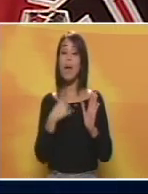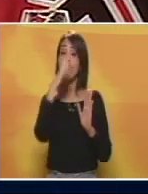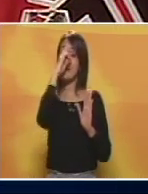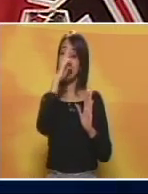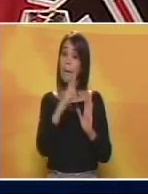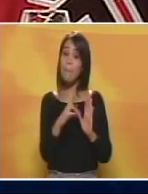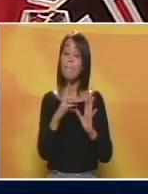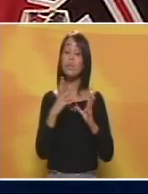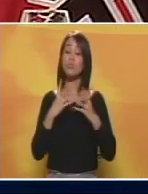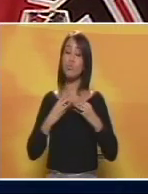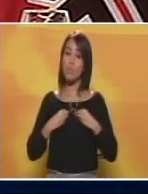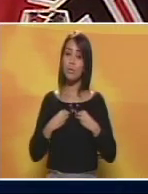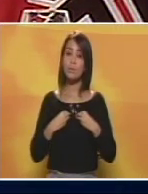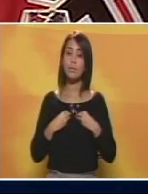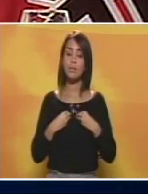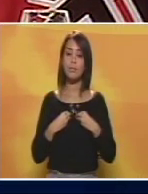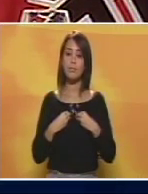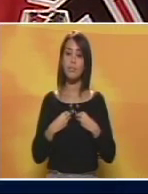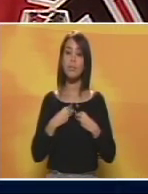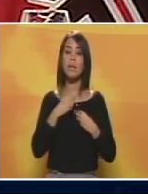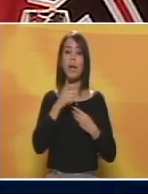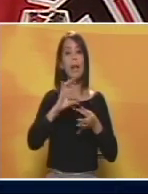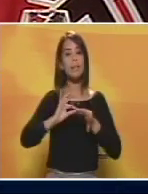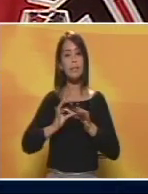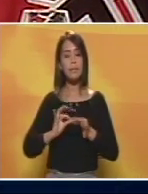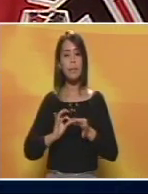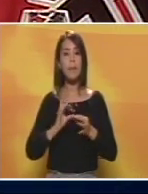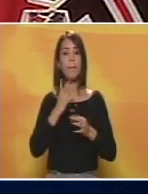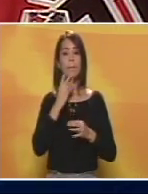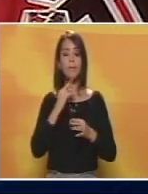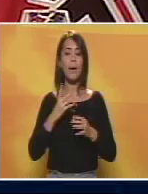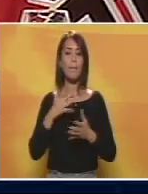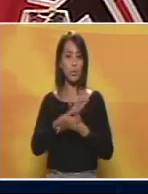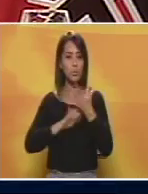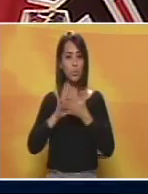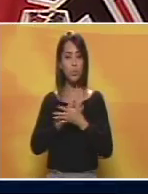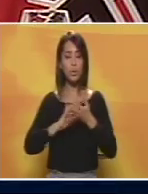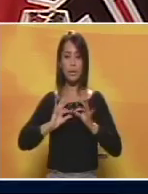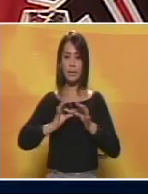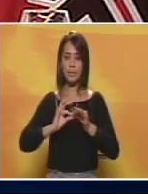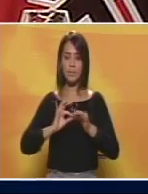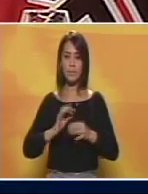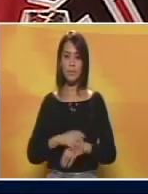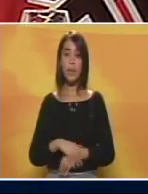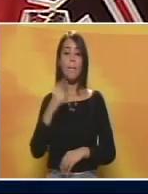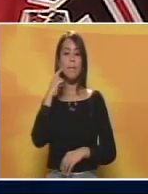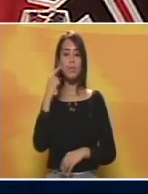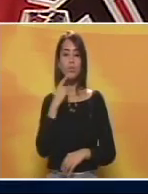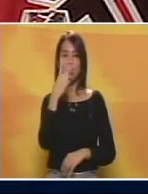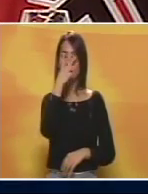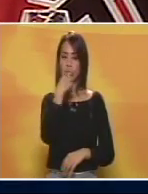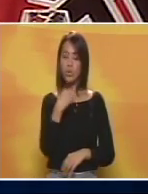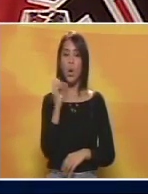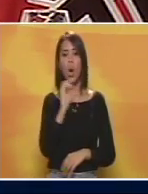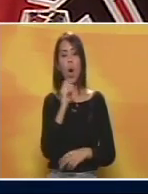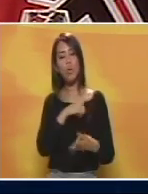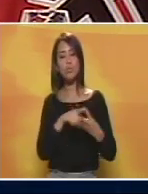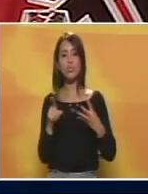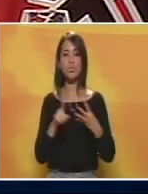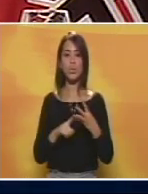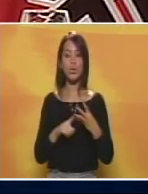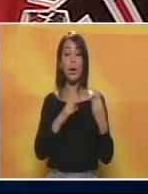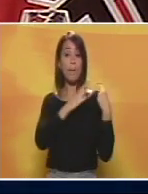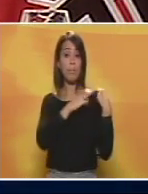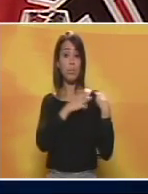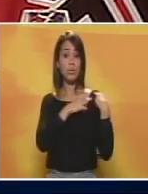y reconocer a los guías, intérpretes de la lengua de señas y el intérprete para sordos, ciegos o cualquier otro asistente